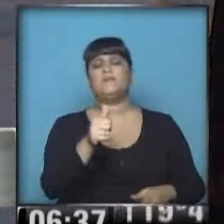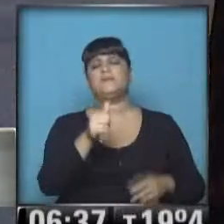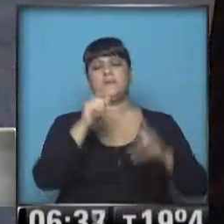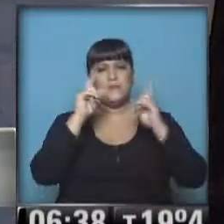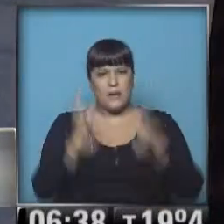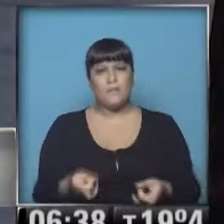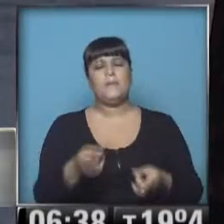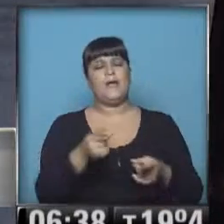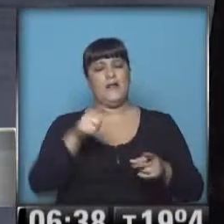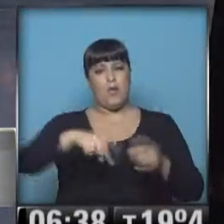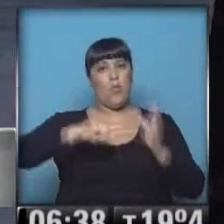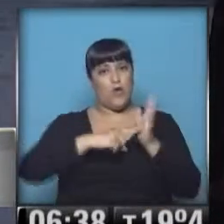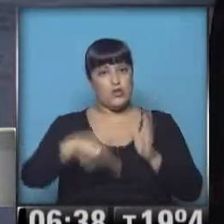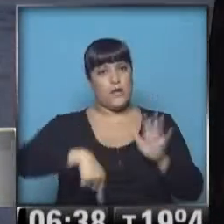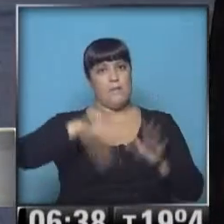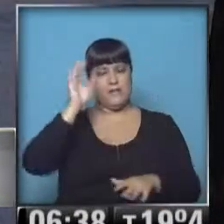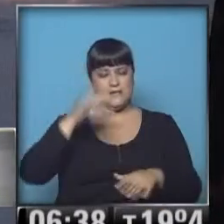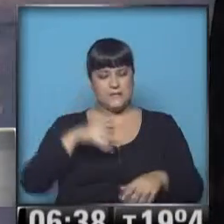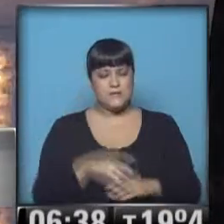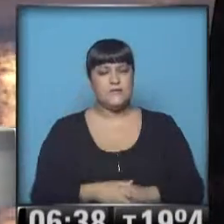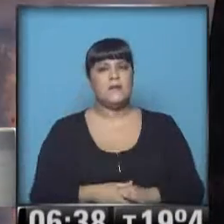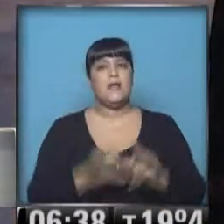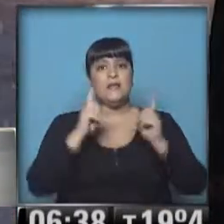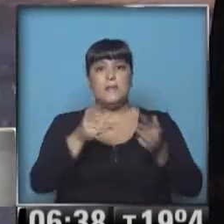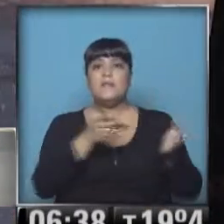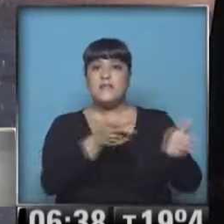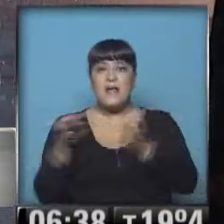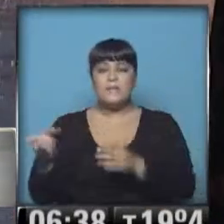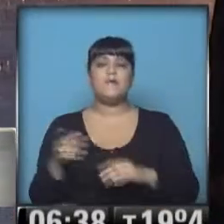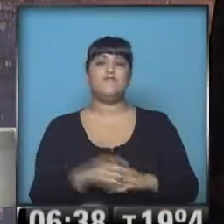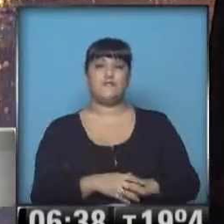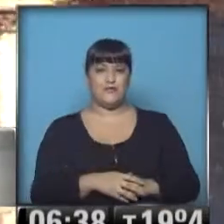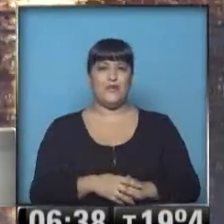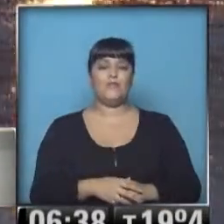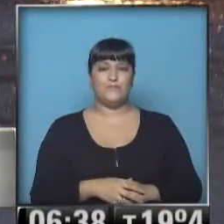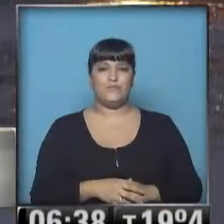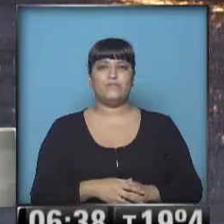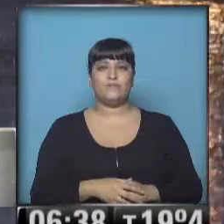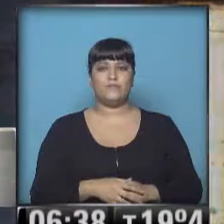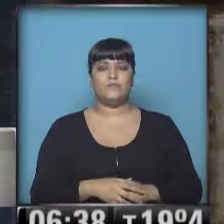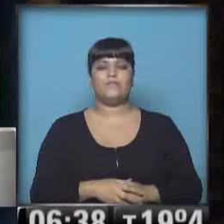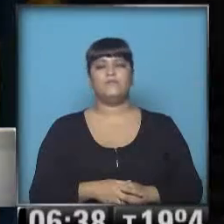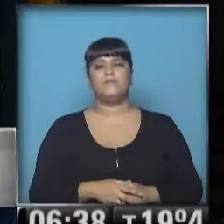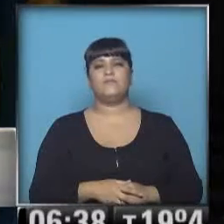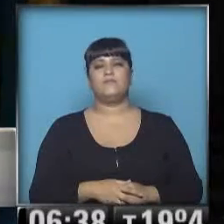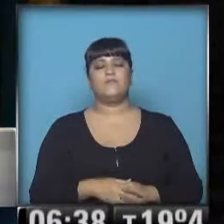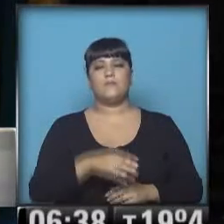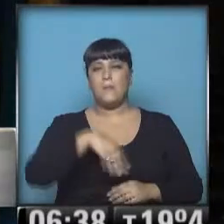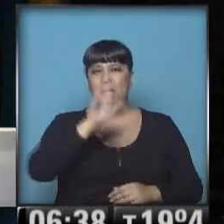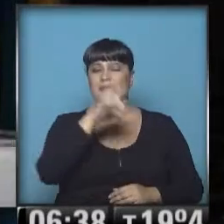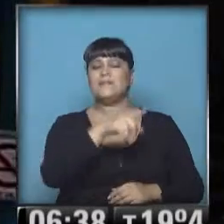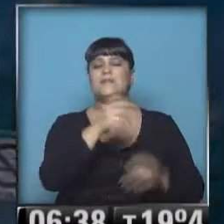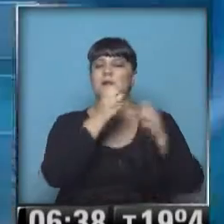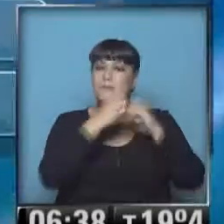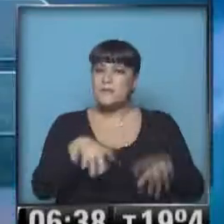más castigada. Y en cuanto a los servicios, bueno, también sufren las consecuencias de esta temporal. Fundamentalmente vamos a